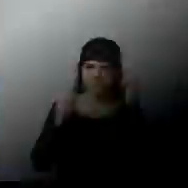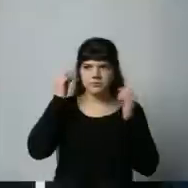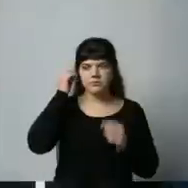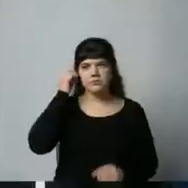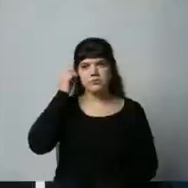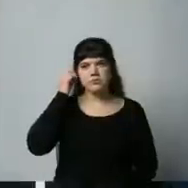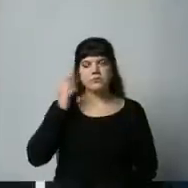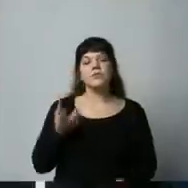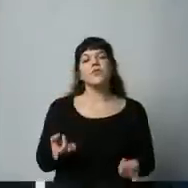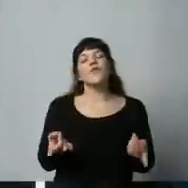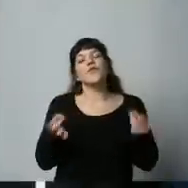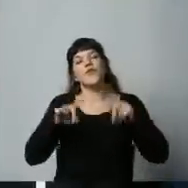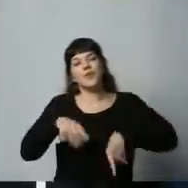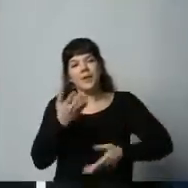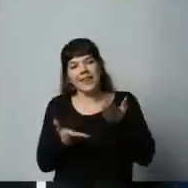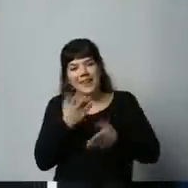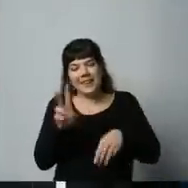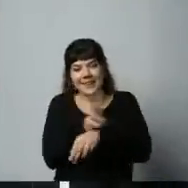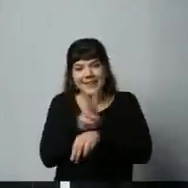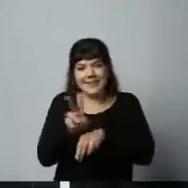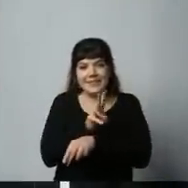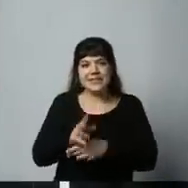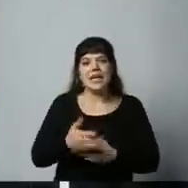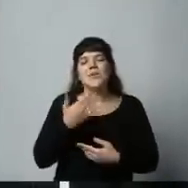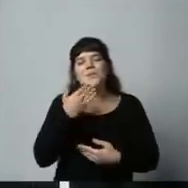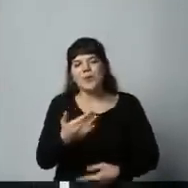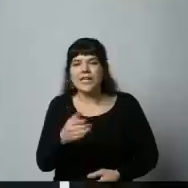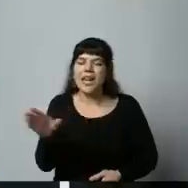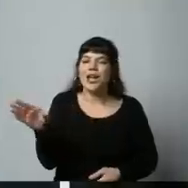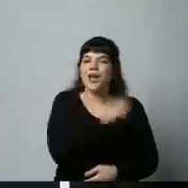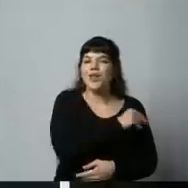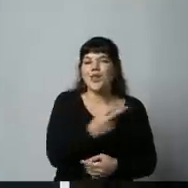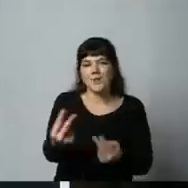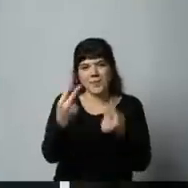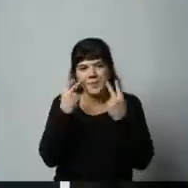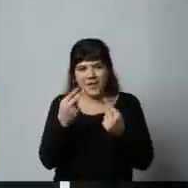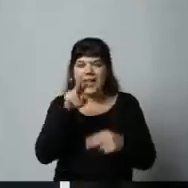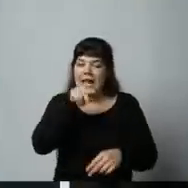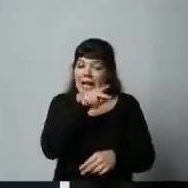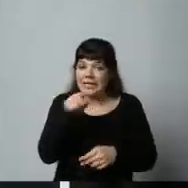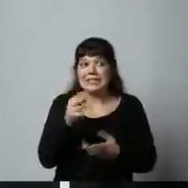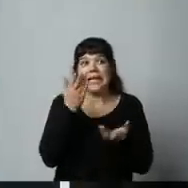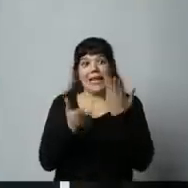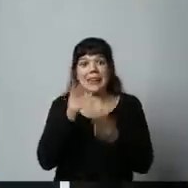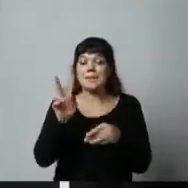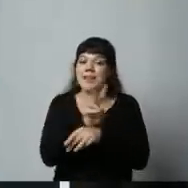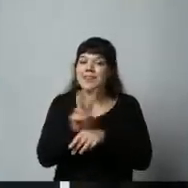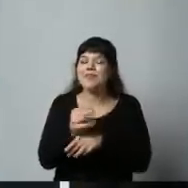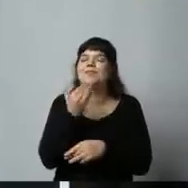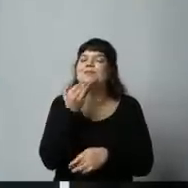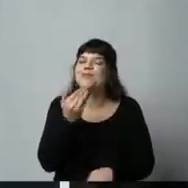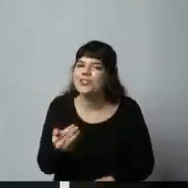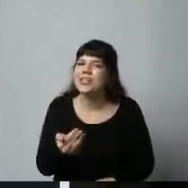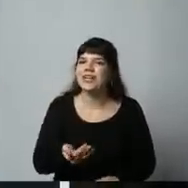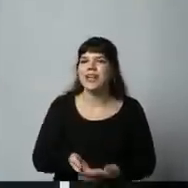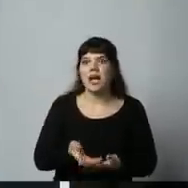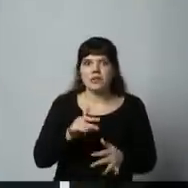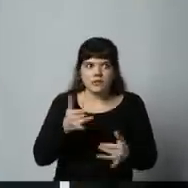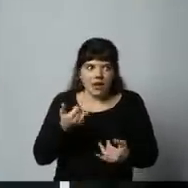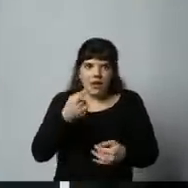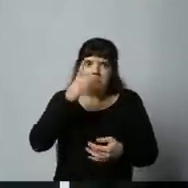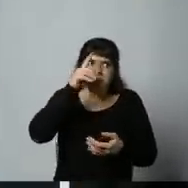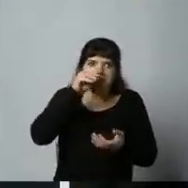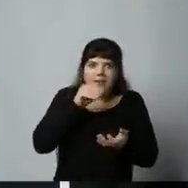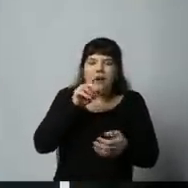sieme volvemos con legítima defensa gracias a todos por estar ahí por poner el hashtag legítima defensa me han dicho que somos